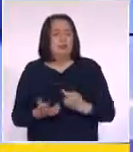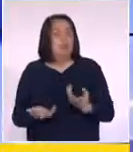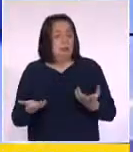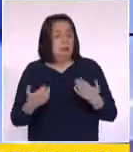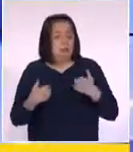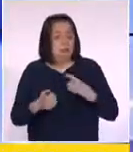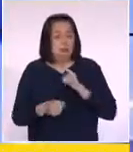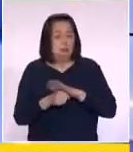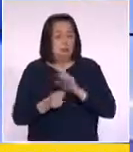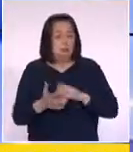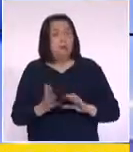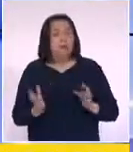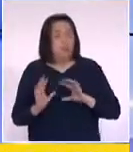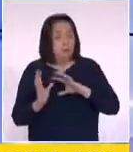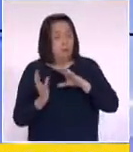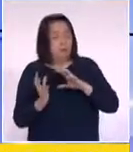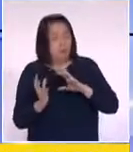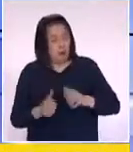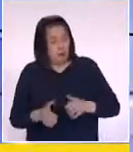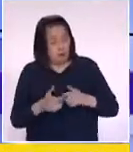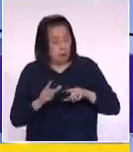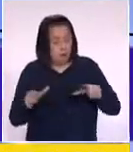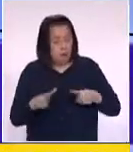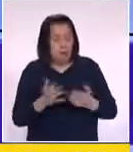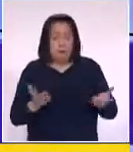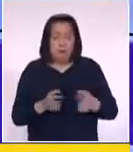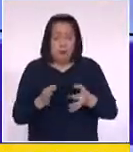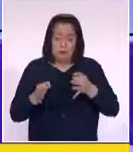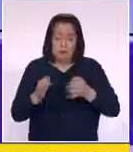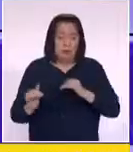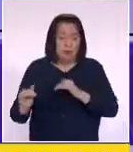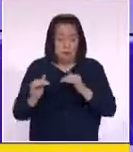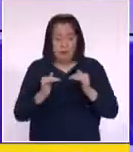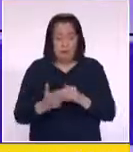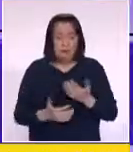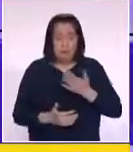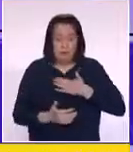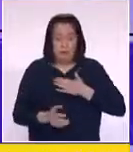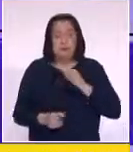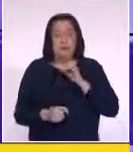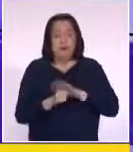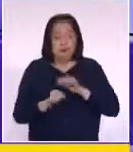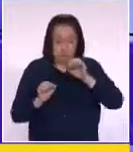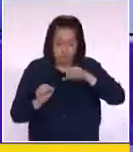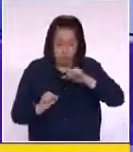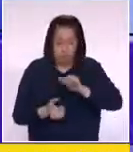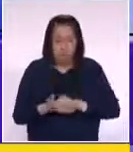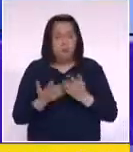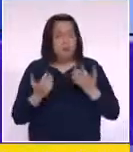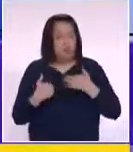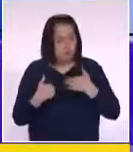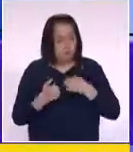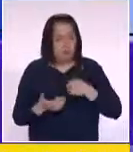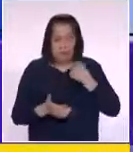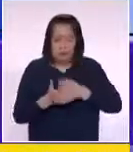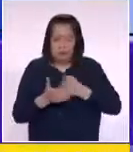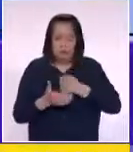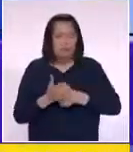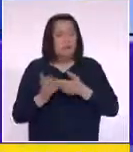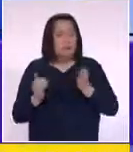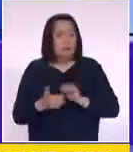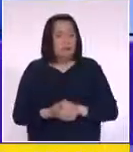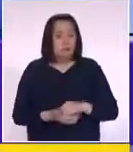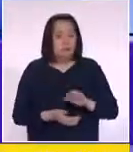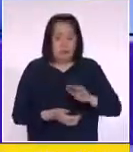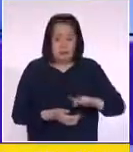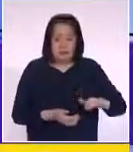hacer un mundo más justo y, sobre todo, más igualitario. Desde aquí, mi compromiso absoluto, yo, mi lucha principalmente, es